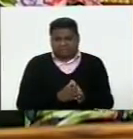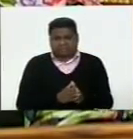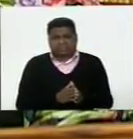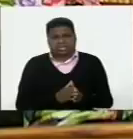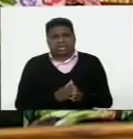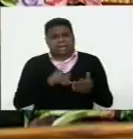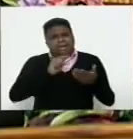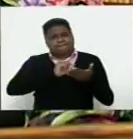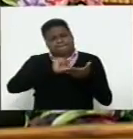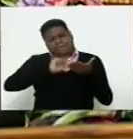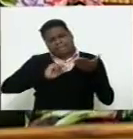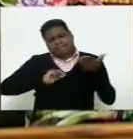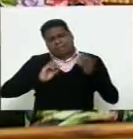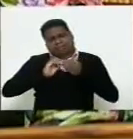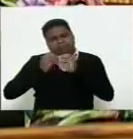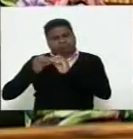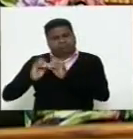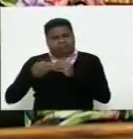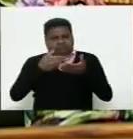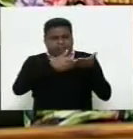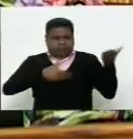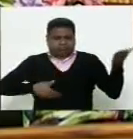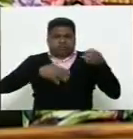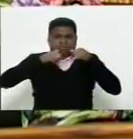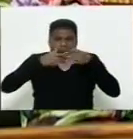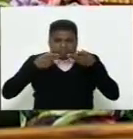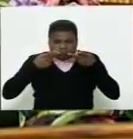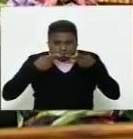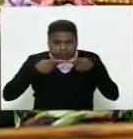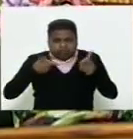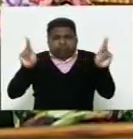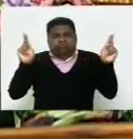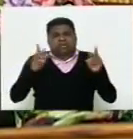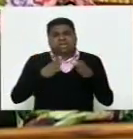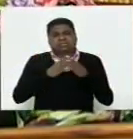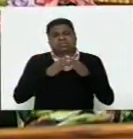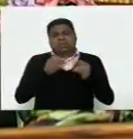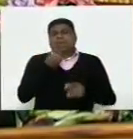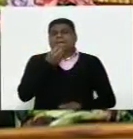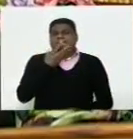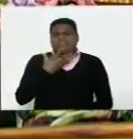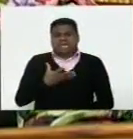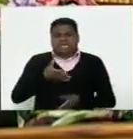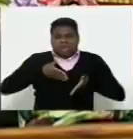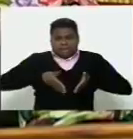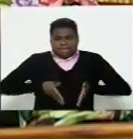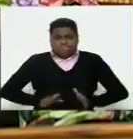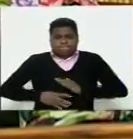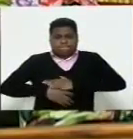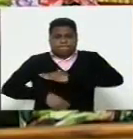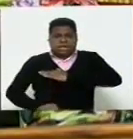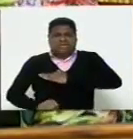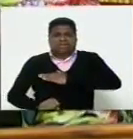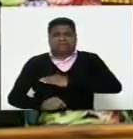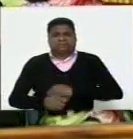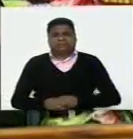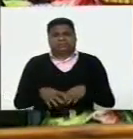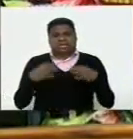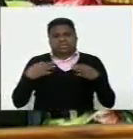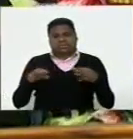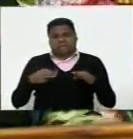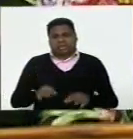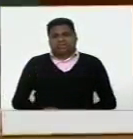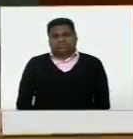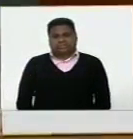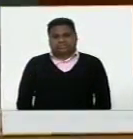de promoción y difusión de la importancia y los beneficios del parto y el nacimiento humanizado. Es